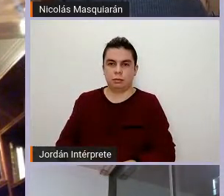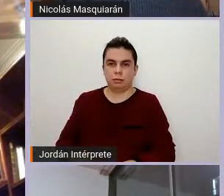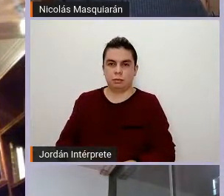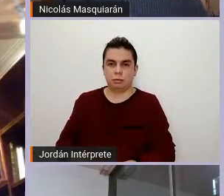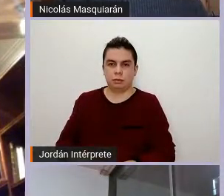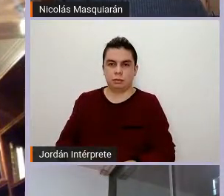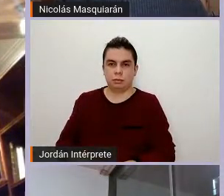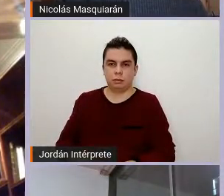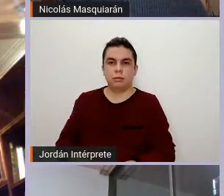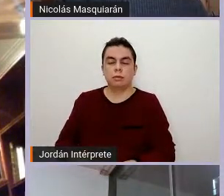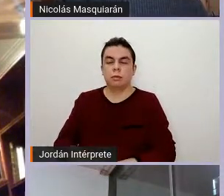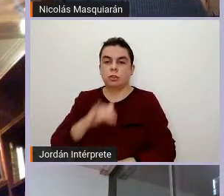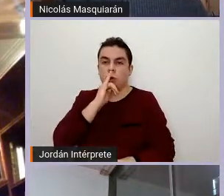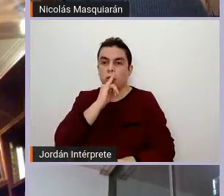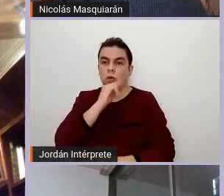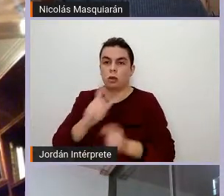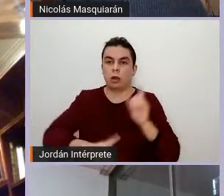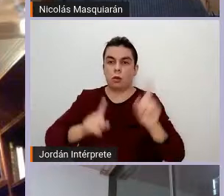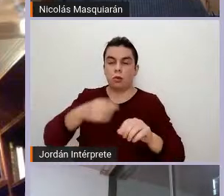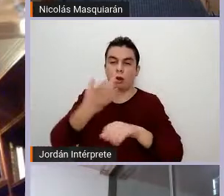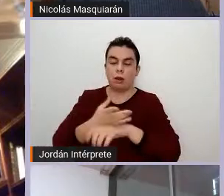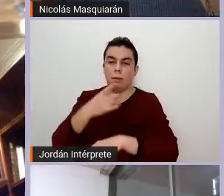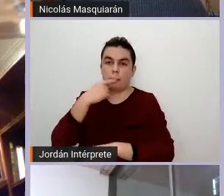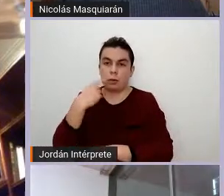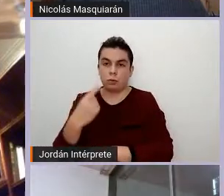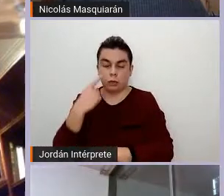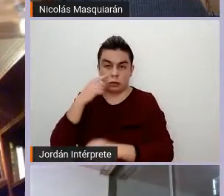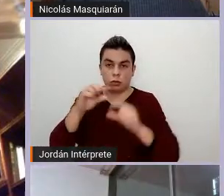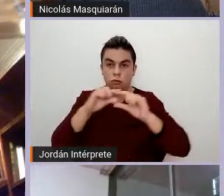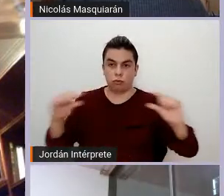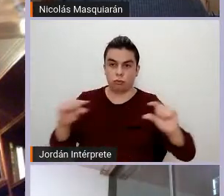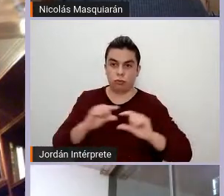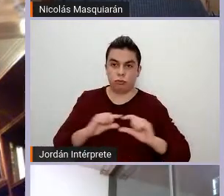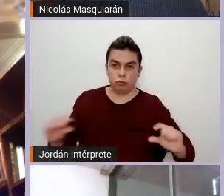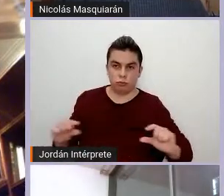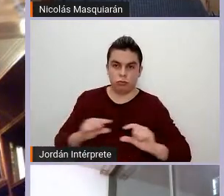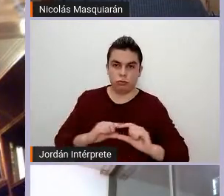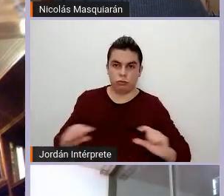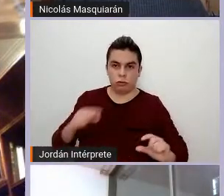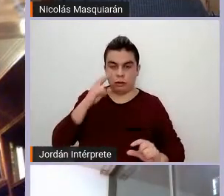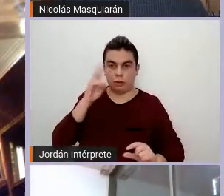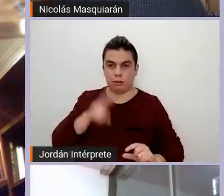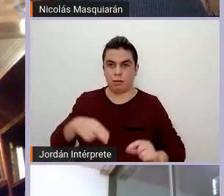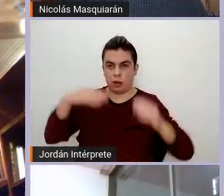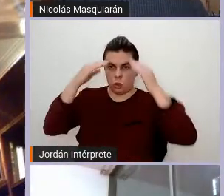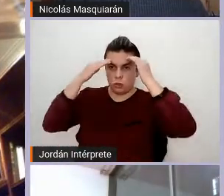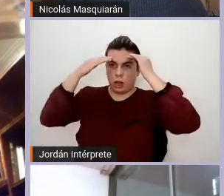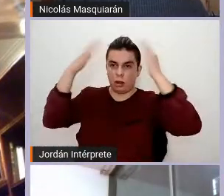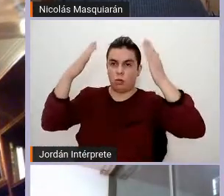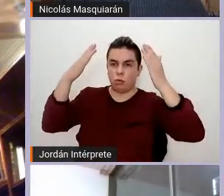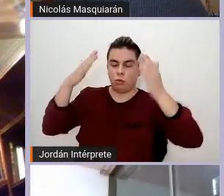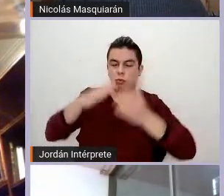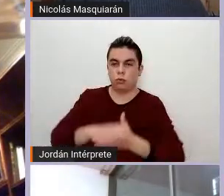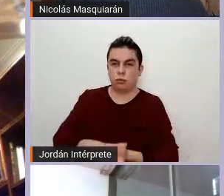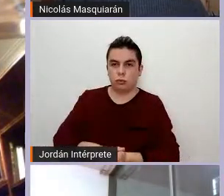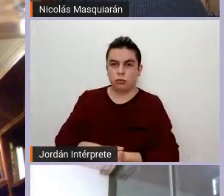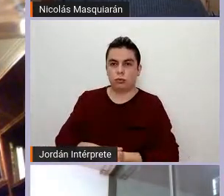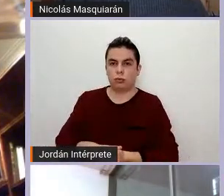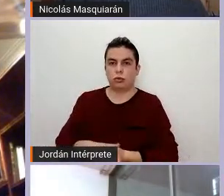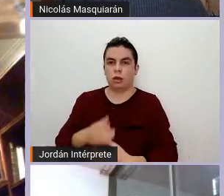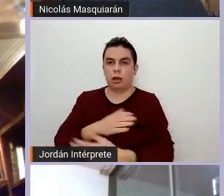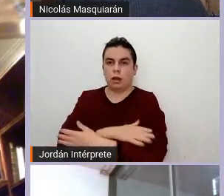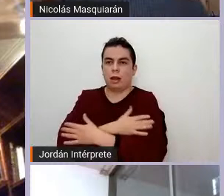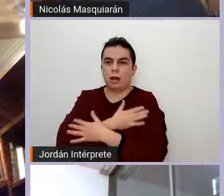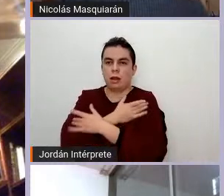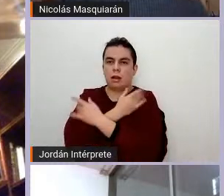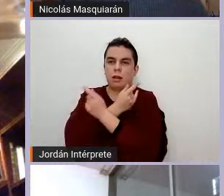No sé si alguien tiene alguna pregunta. Yo lo que veo aquí son muchas saludos con gran y profunda emoción